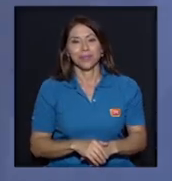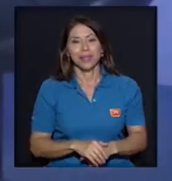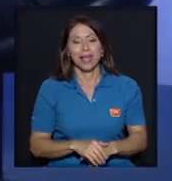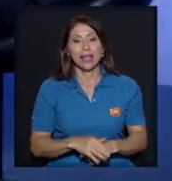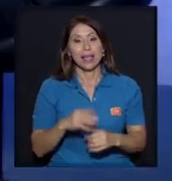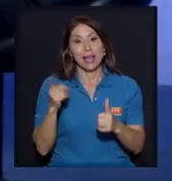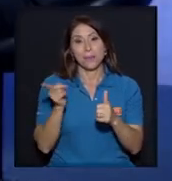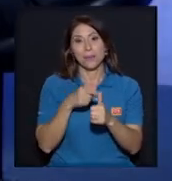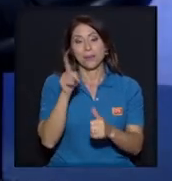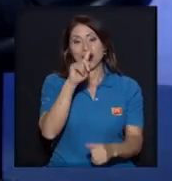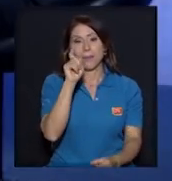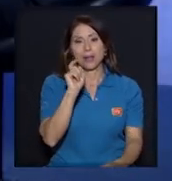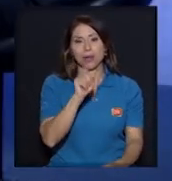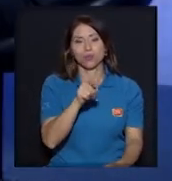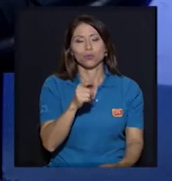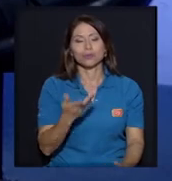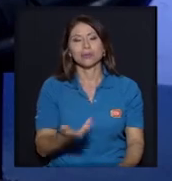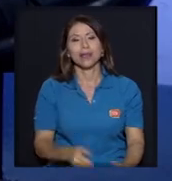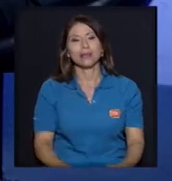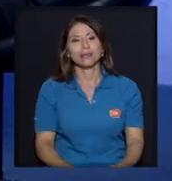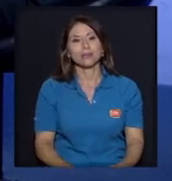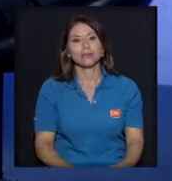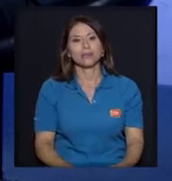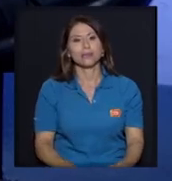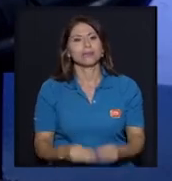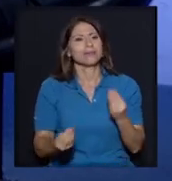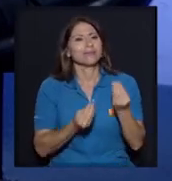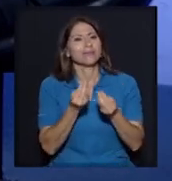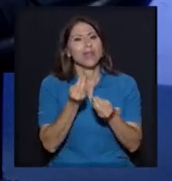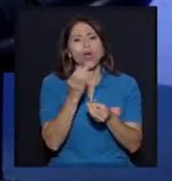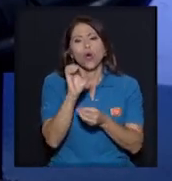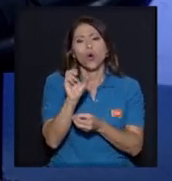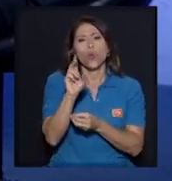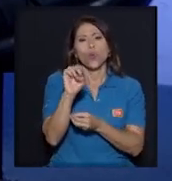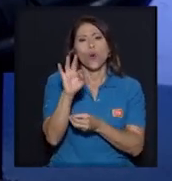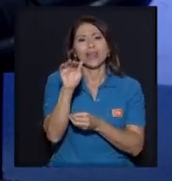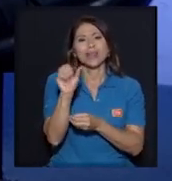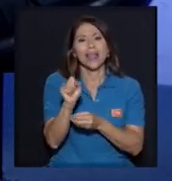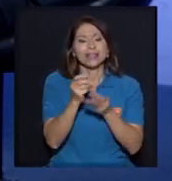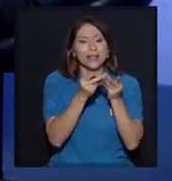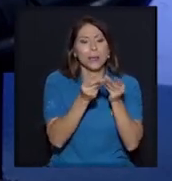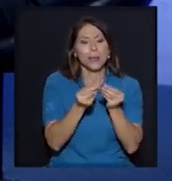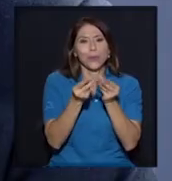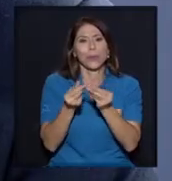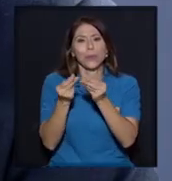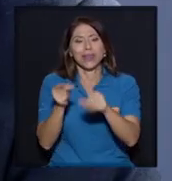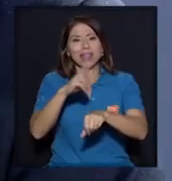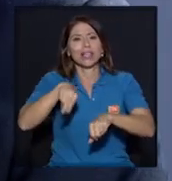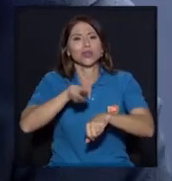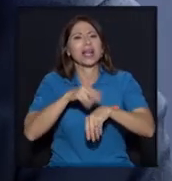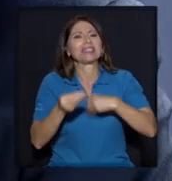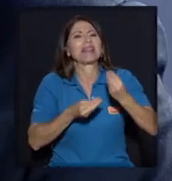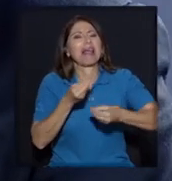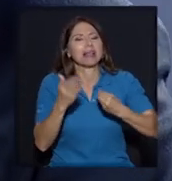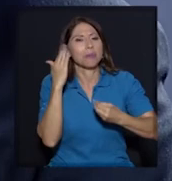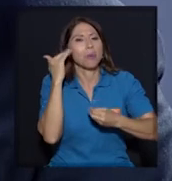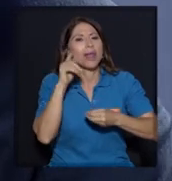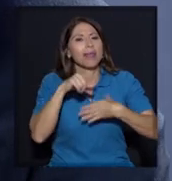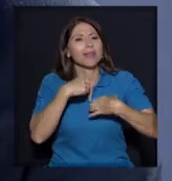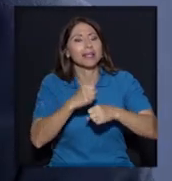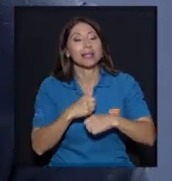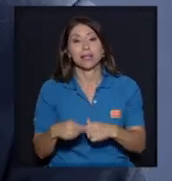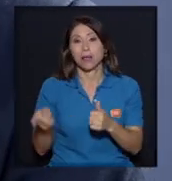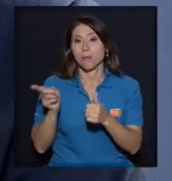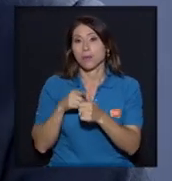La primera pregunta es, ¿qué hacen las cuentas nacionales o por qué hay que hacer cuentas nacionales? Bueno, primero que nada,